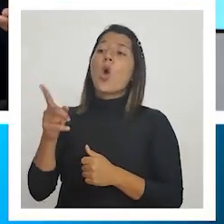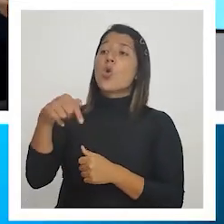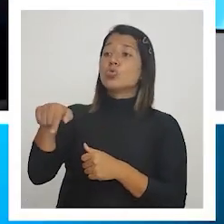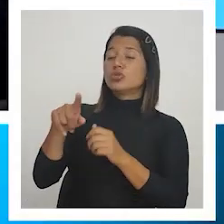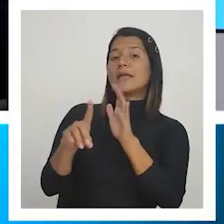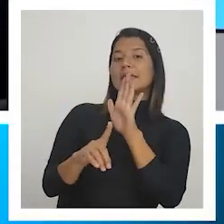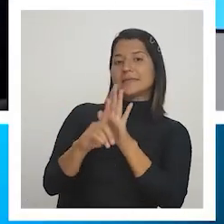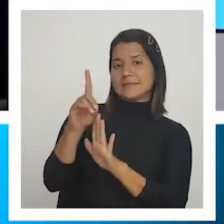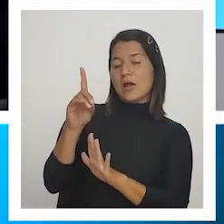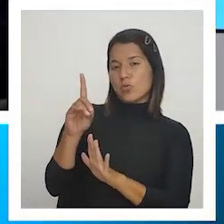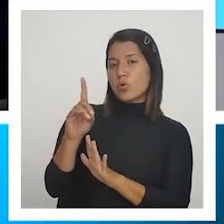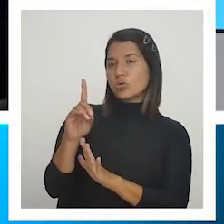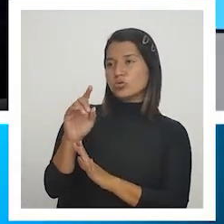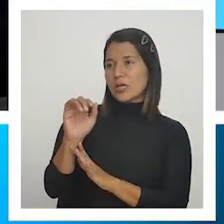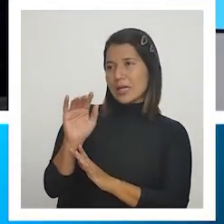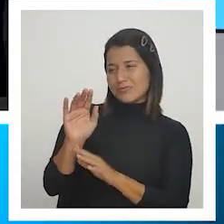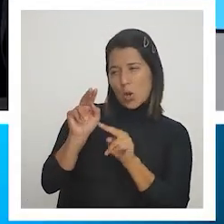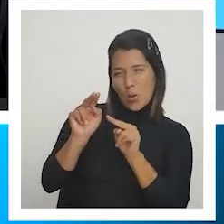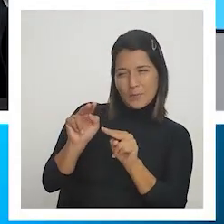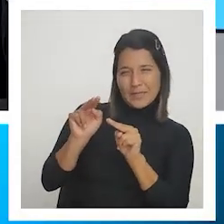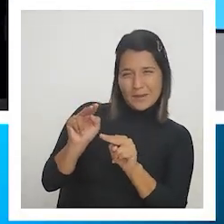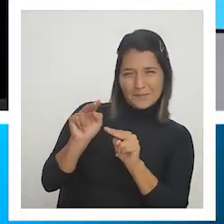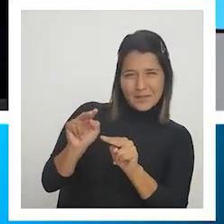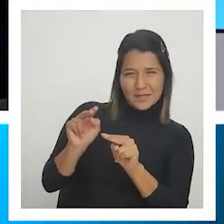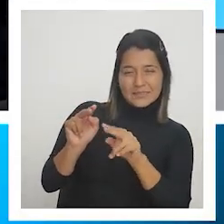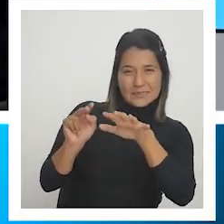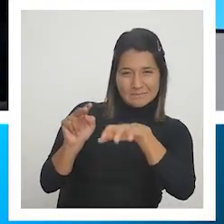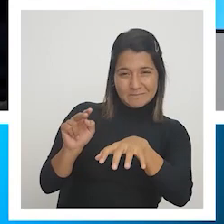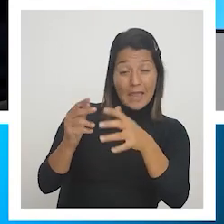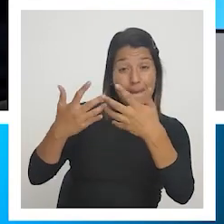observatorio, van mirando